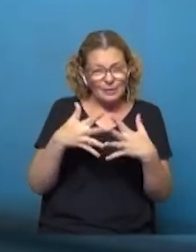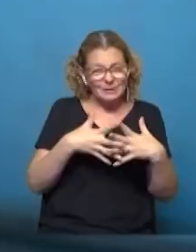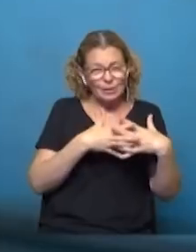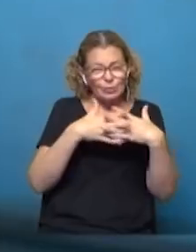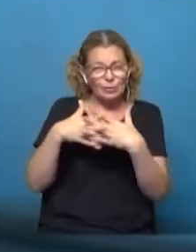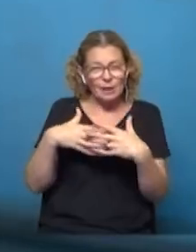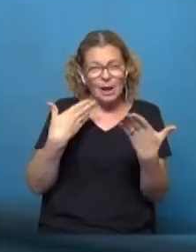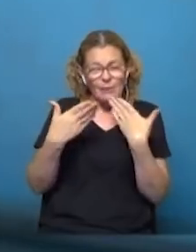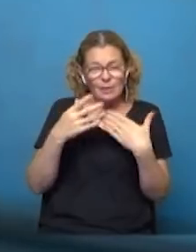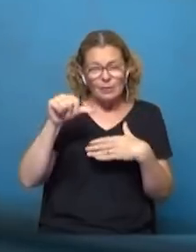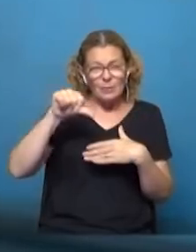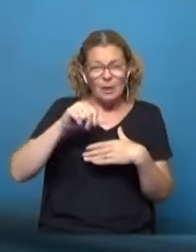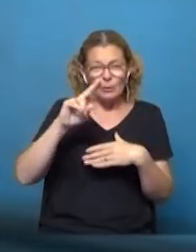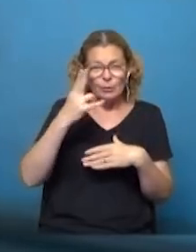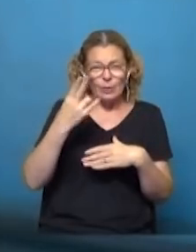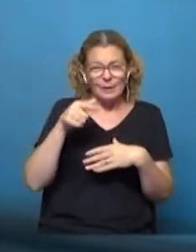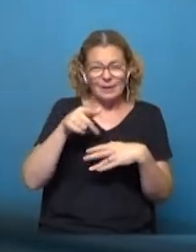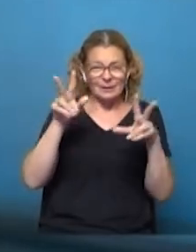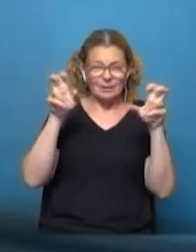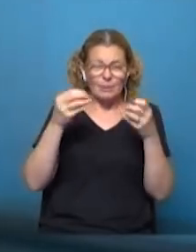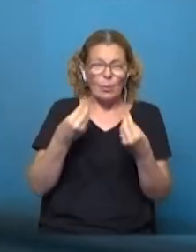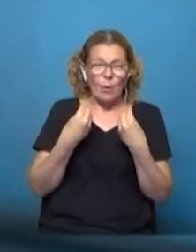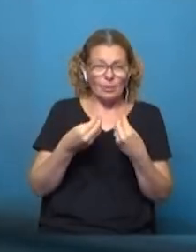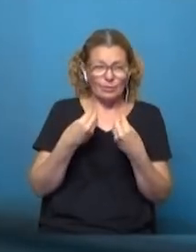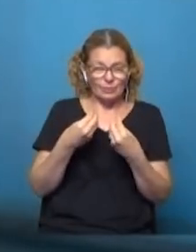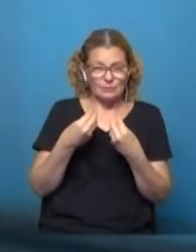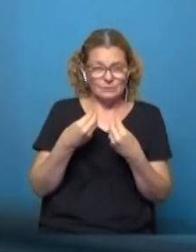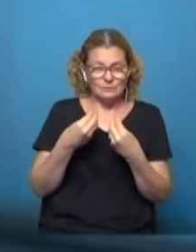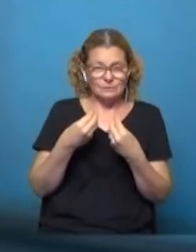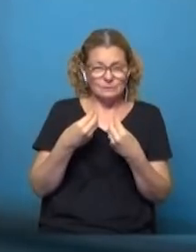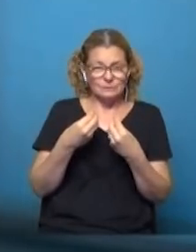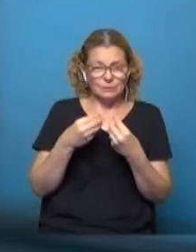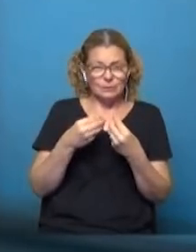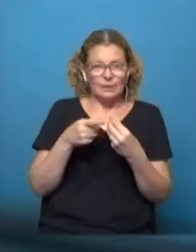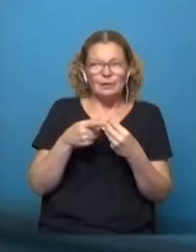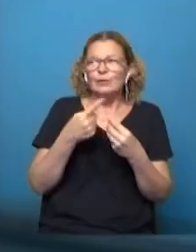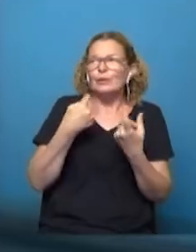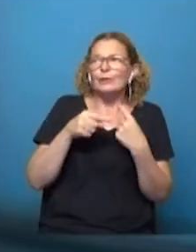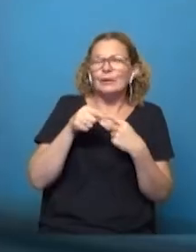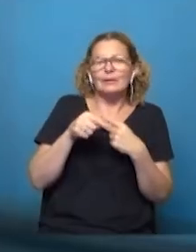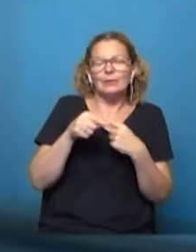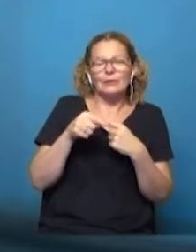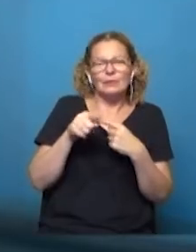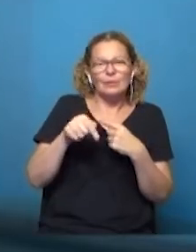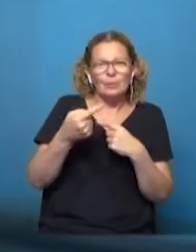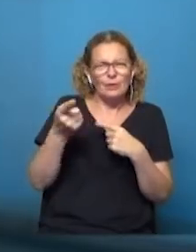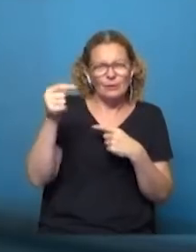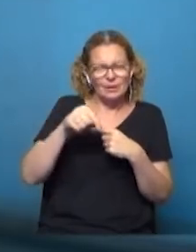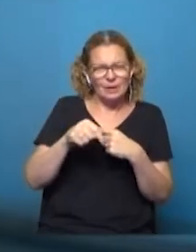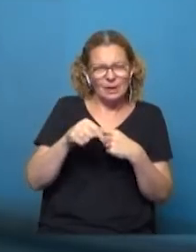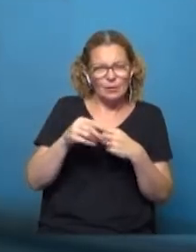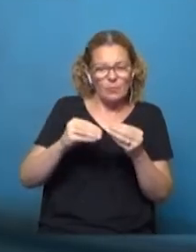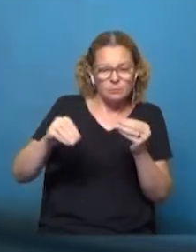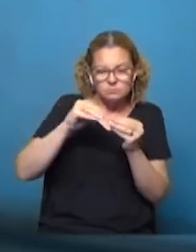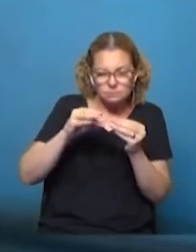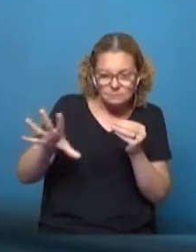hablando mal de Uruguay de todo este tema cuándo o a su seinterpreds entonces pero después de eso vinieron y se